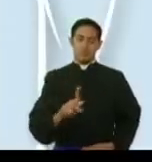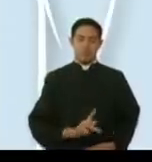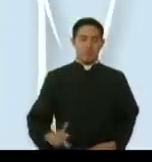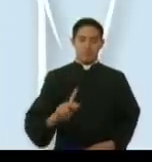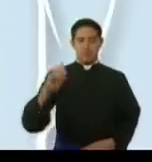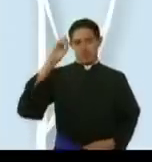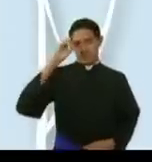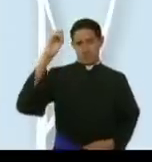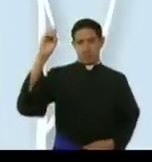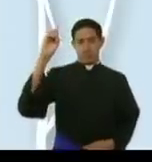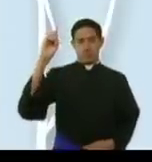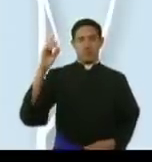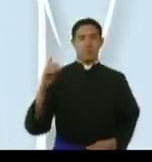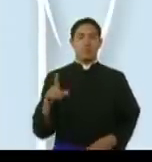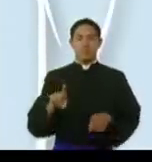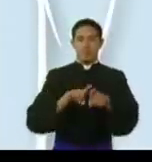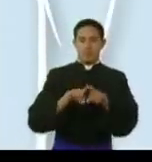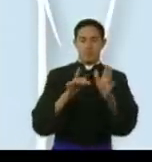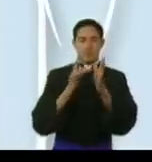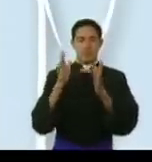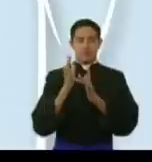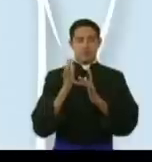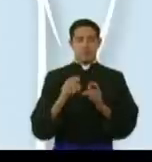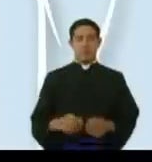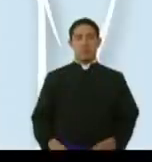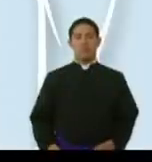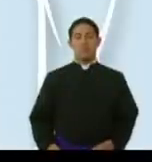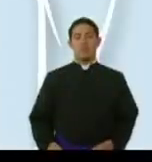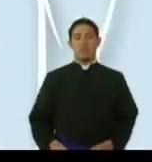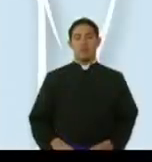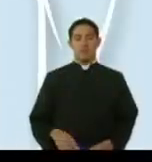hermanos de Jesucristo y miembros de la Iglesia.